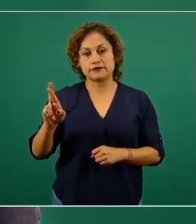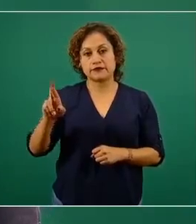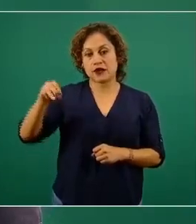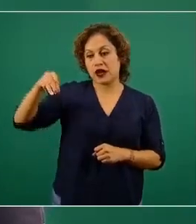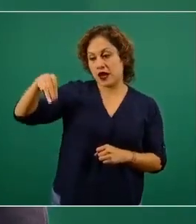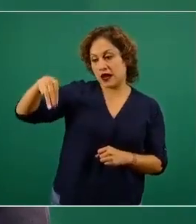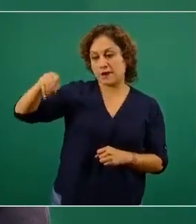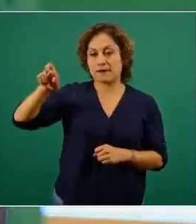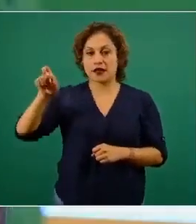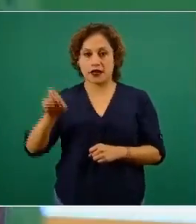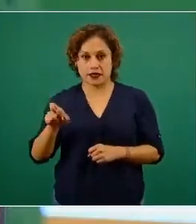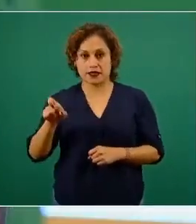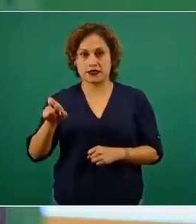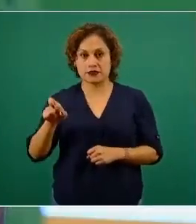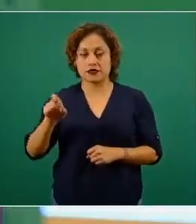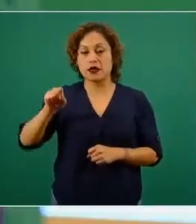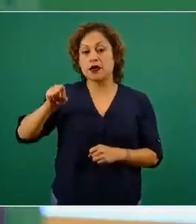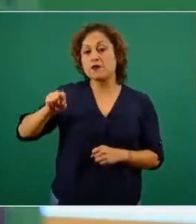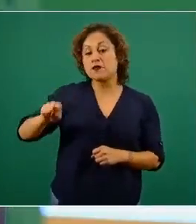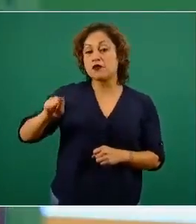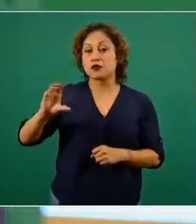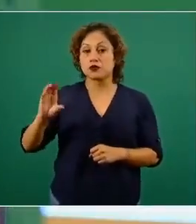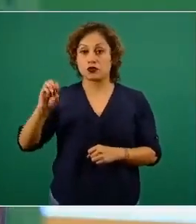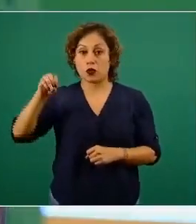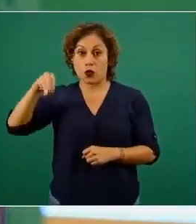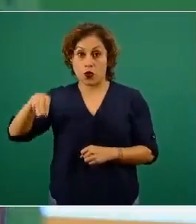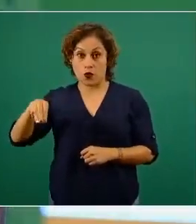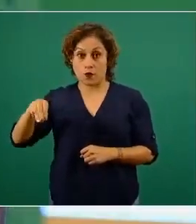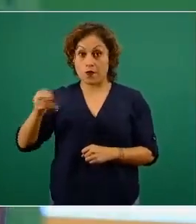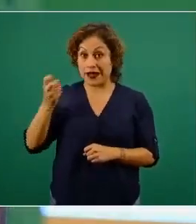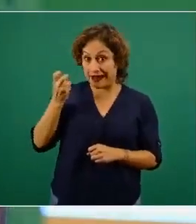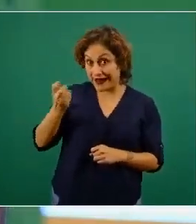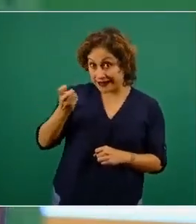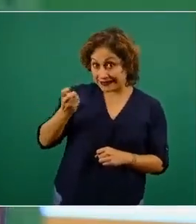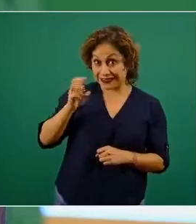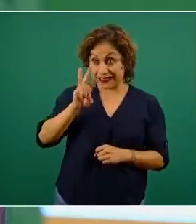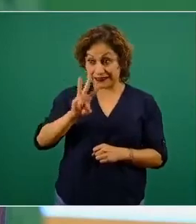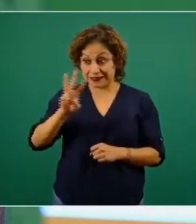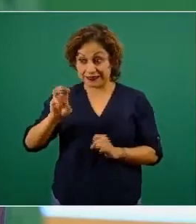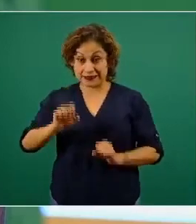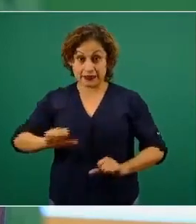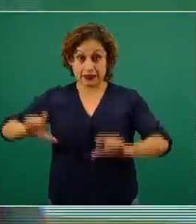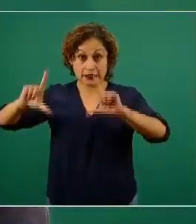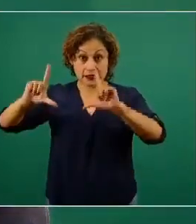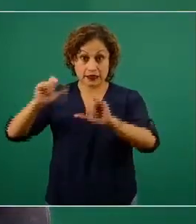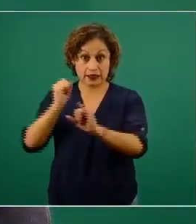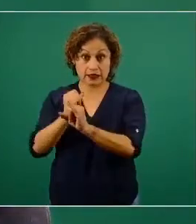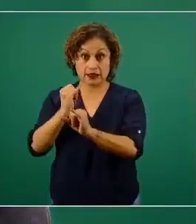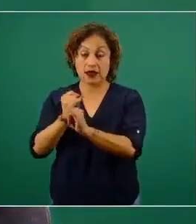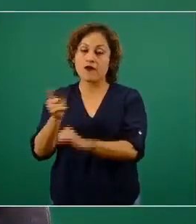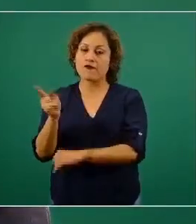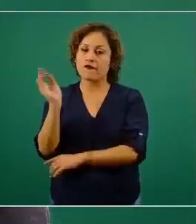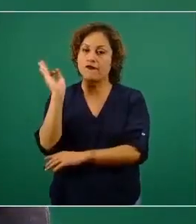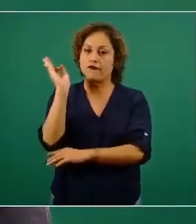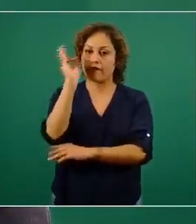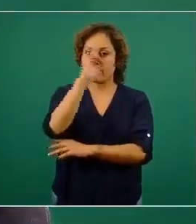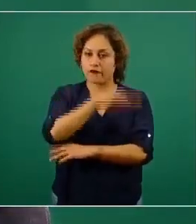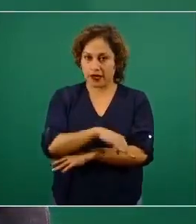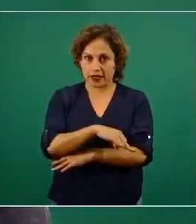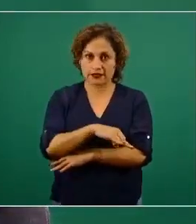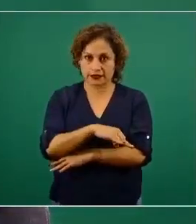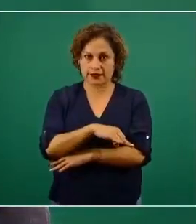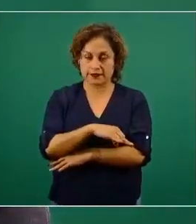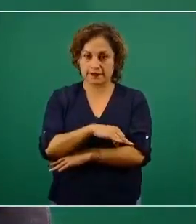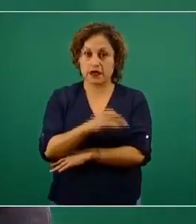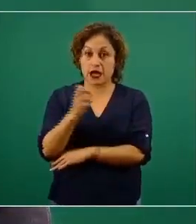MX, todo junto, .com. Esta dirección es una dirección apócrifa que no corresponde